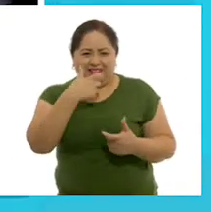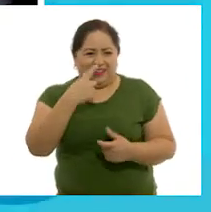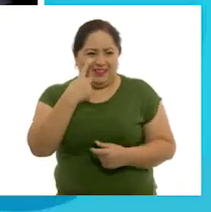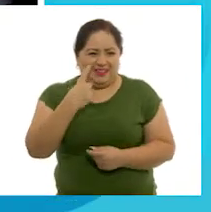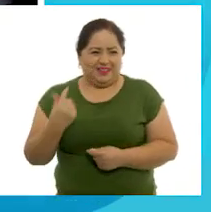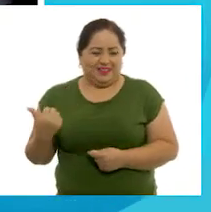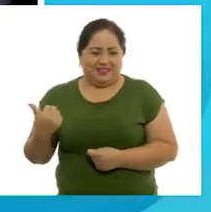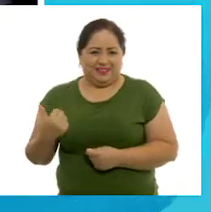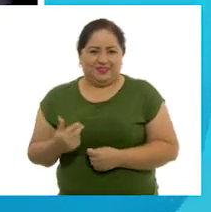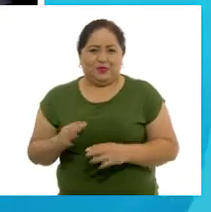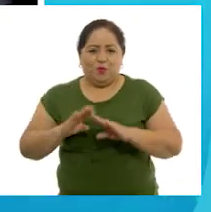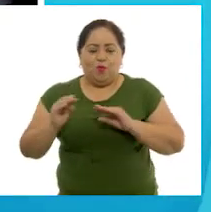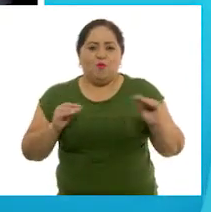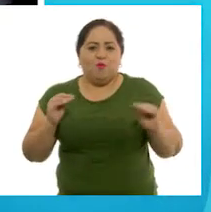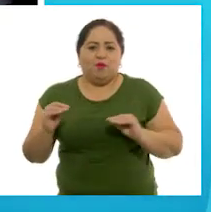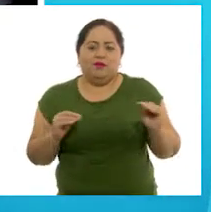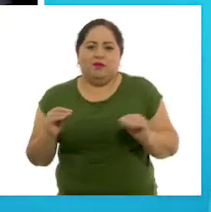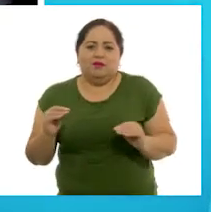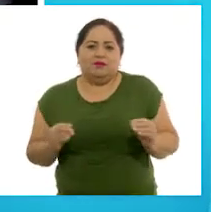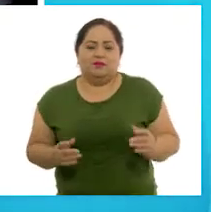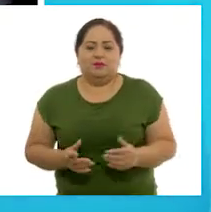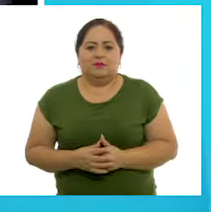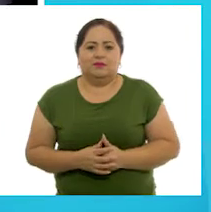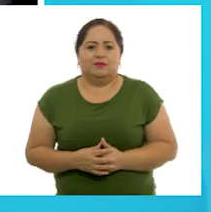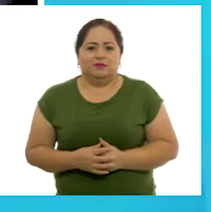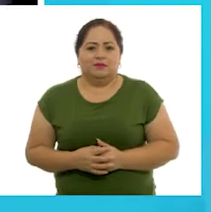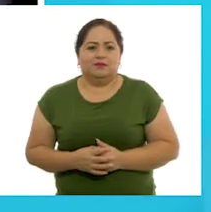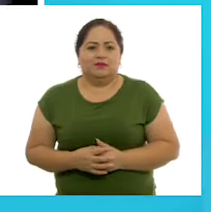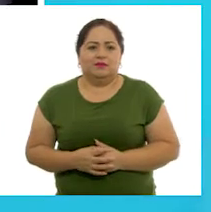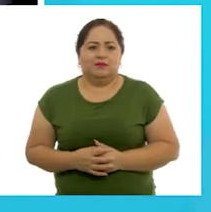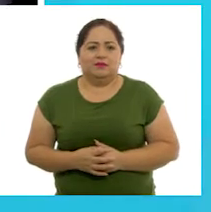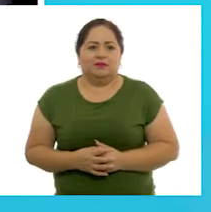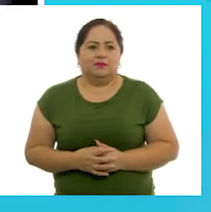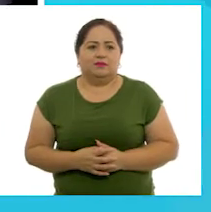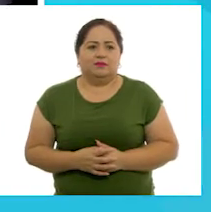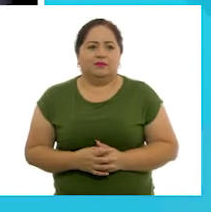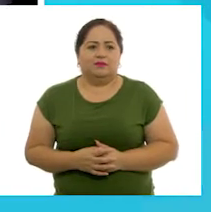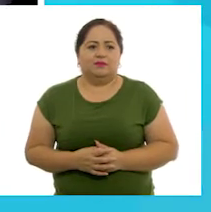La simetría. Este.